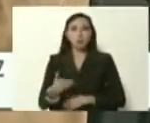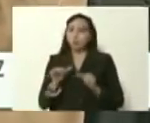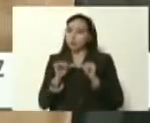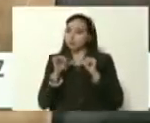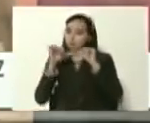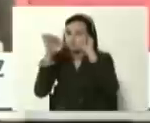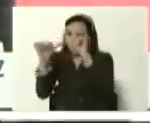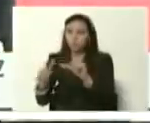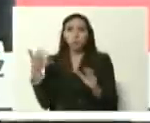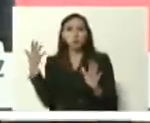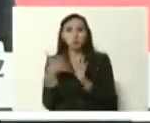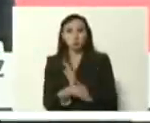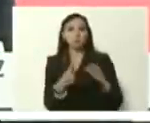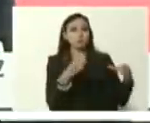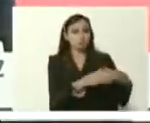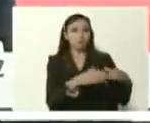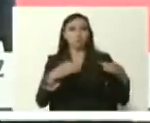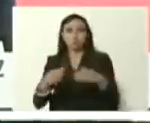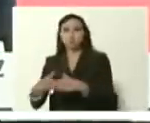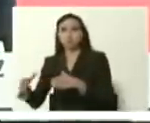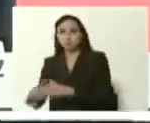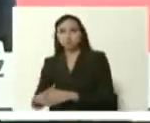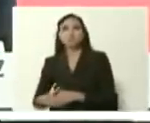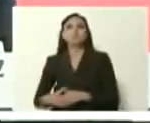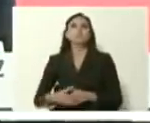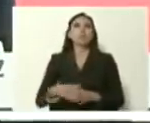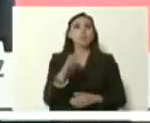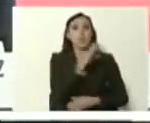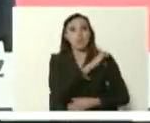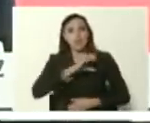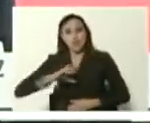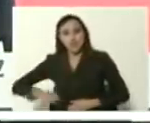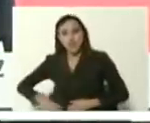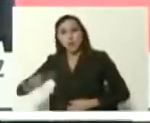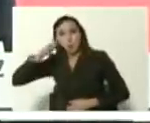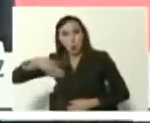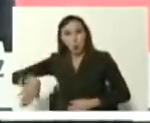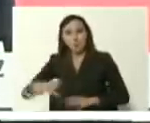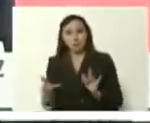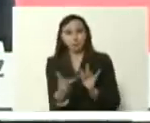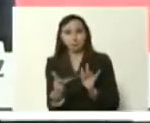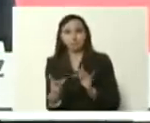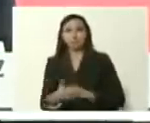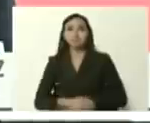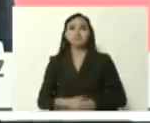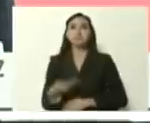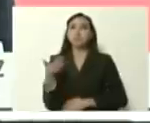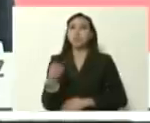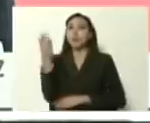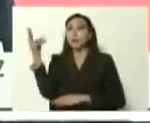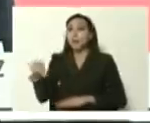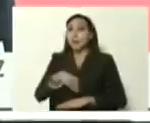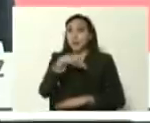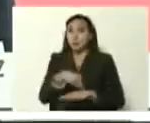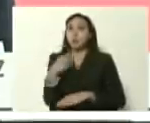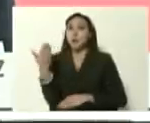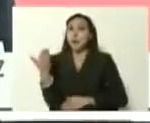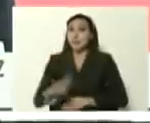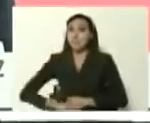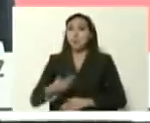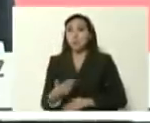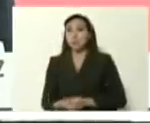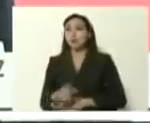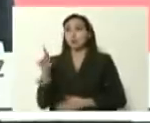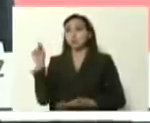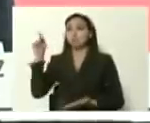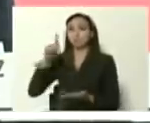a través de sus congregaciones, a través de sus cultos, con el pueblo venezolano. Por eso, para la Asamblea Nacional es tan importante su presencia